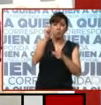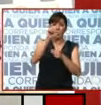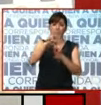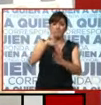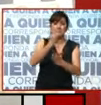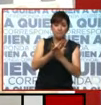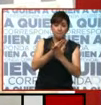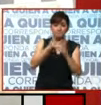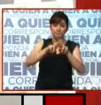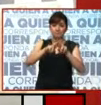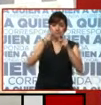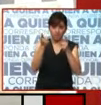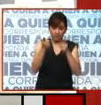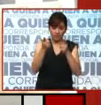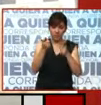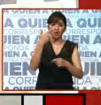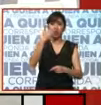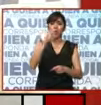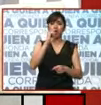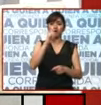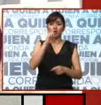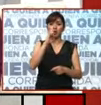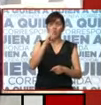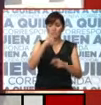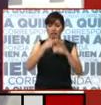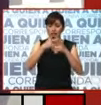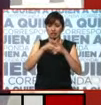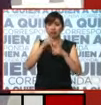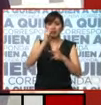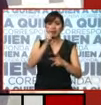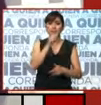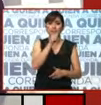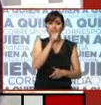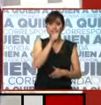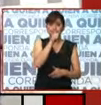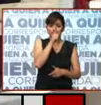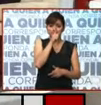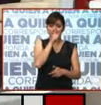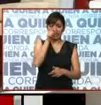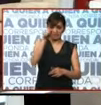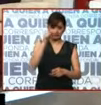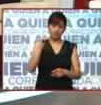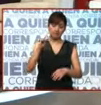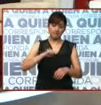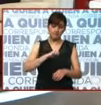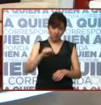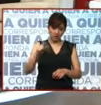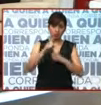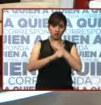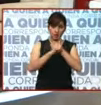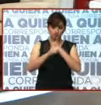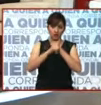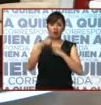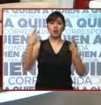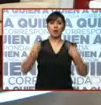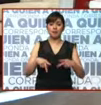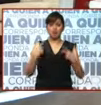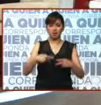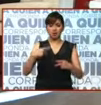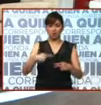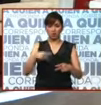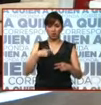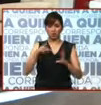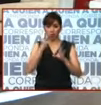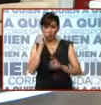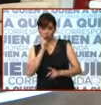fracturarse. El punto con la osteoporosis es que uno es una enfermedad silenciosa. Habitualmente, esa es la maldad de ese problema, ¿no? Sí. La paciente o el paciente,